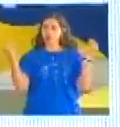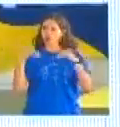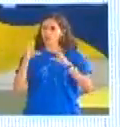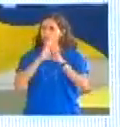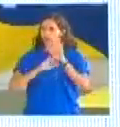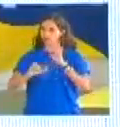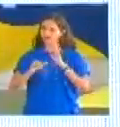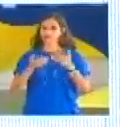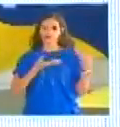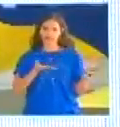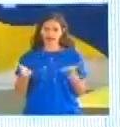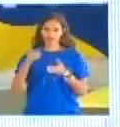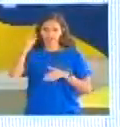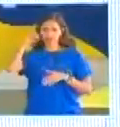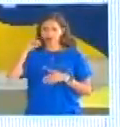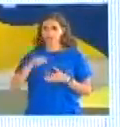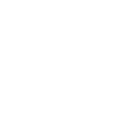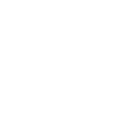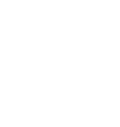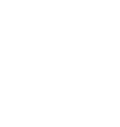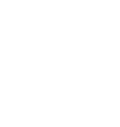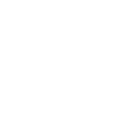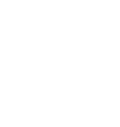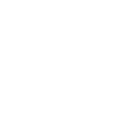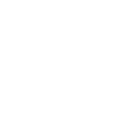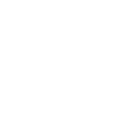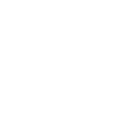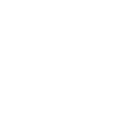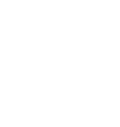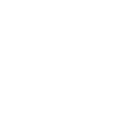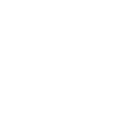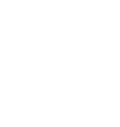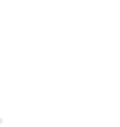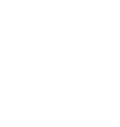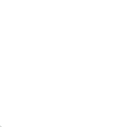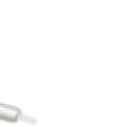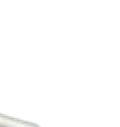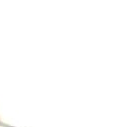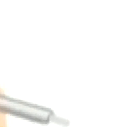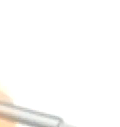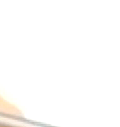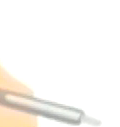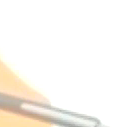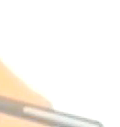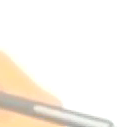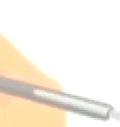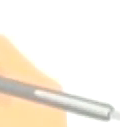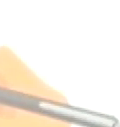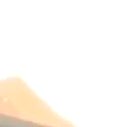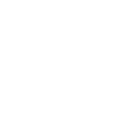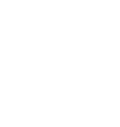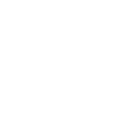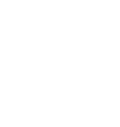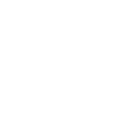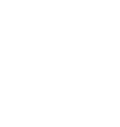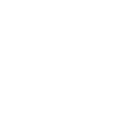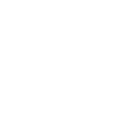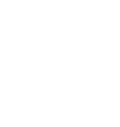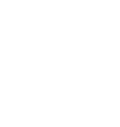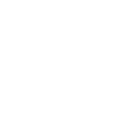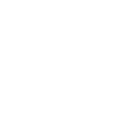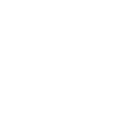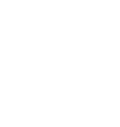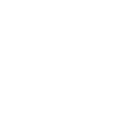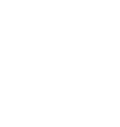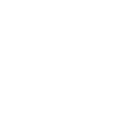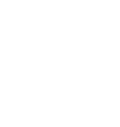constituyente. Adelante, video. A pocos días para las elecciones de la Asamblea Nacional Constituyente, el Poder Electoral